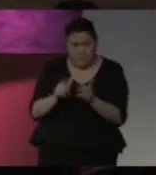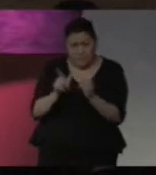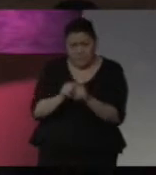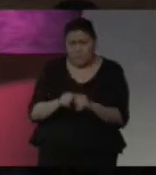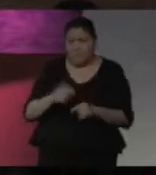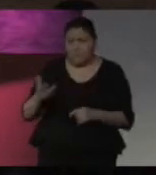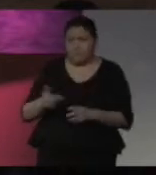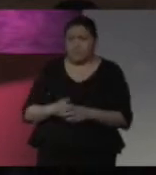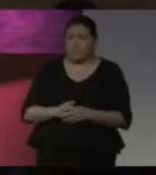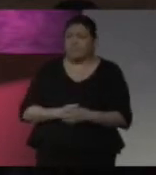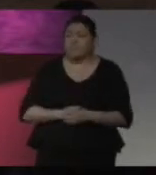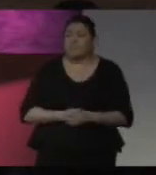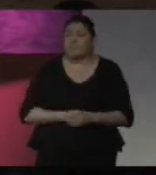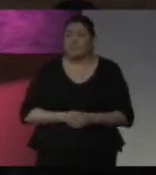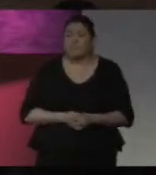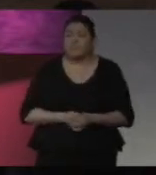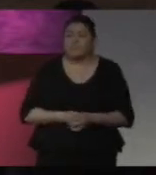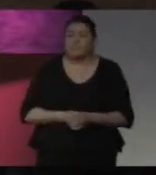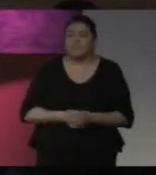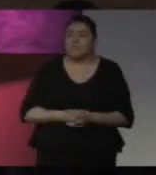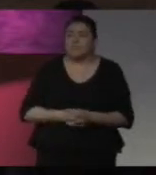todo.